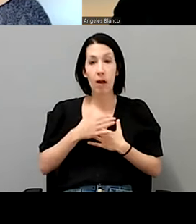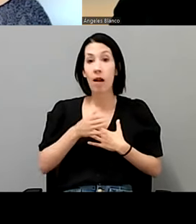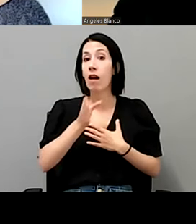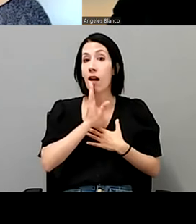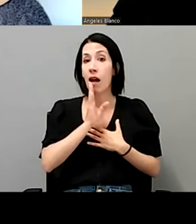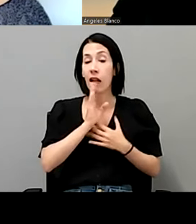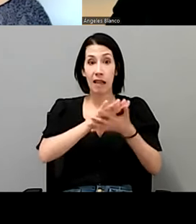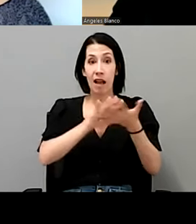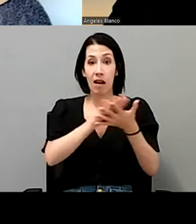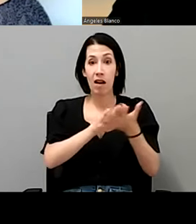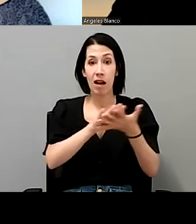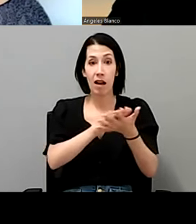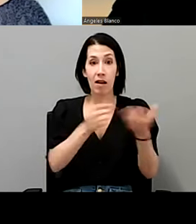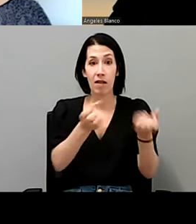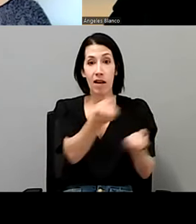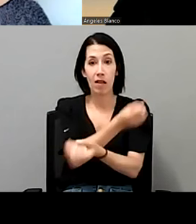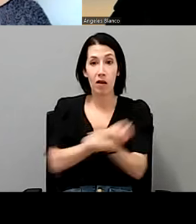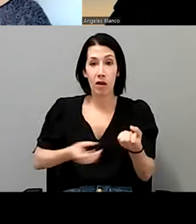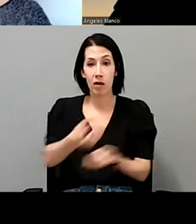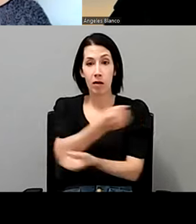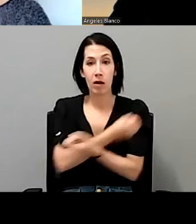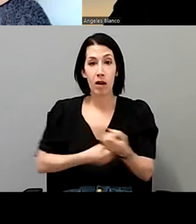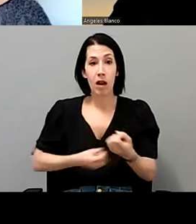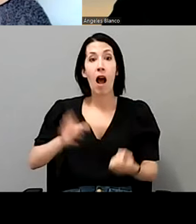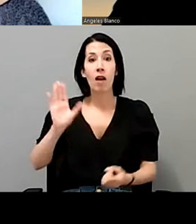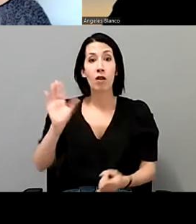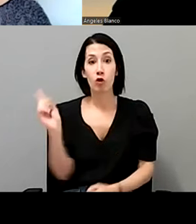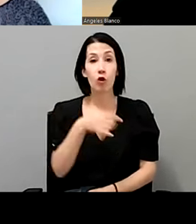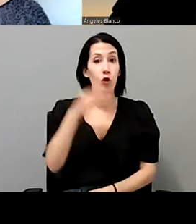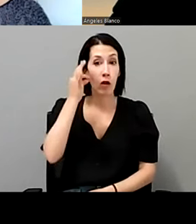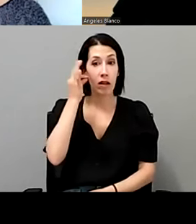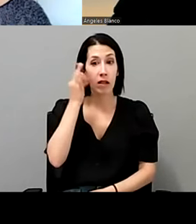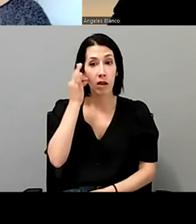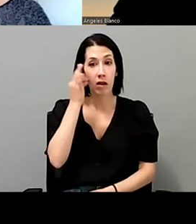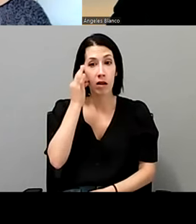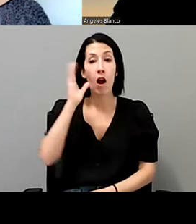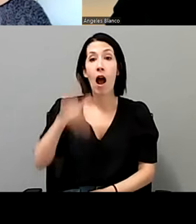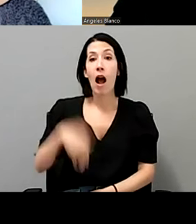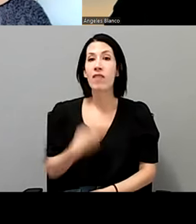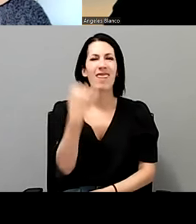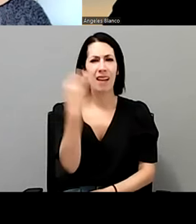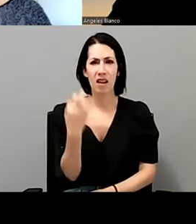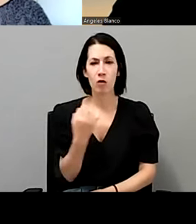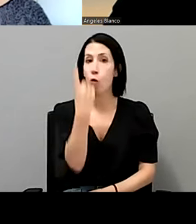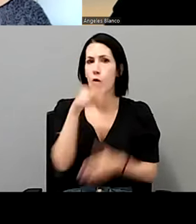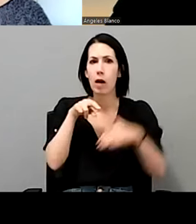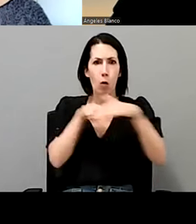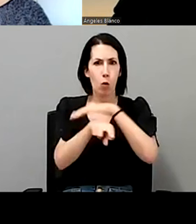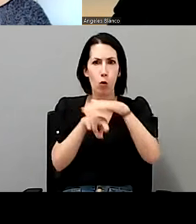comentamos, toda al final es un recurso